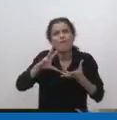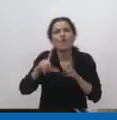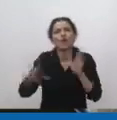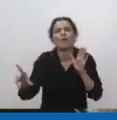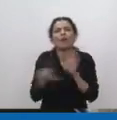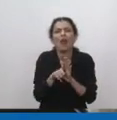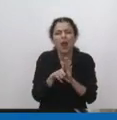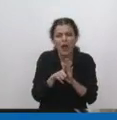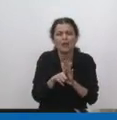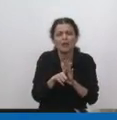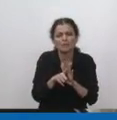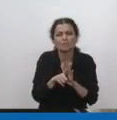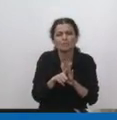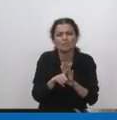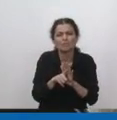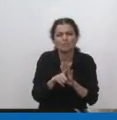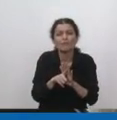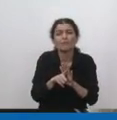jurídicamente,